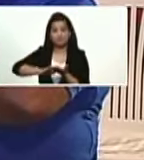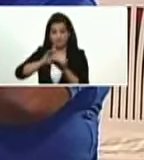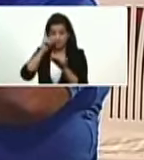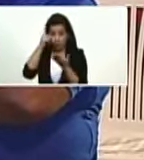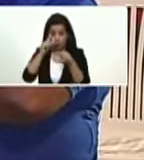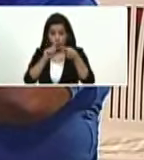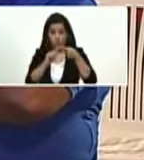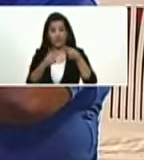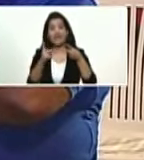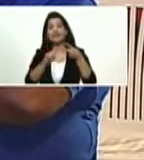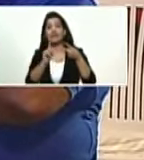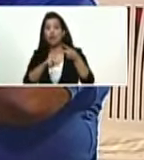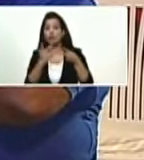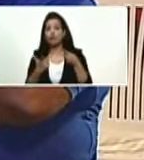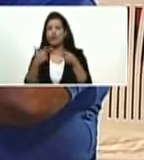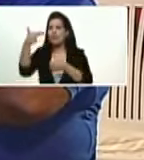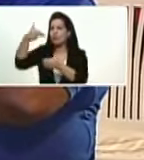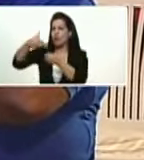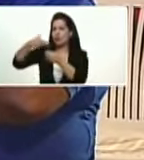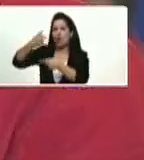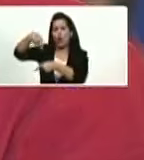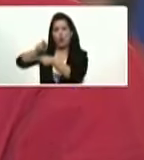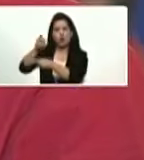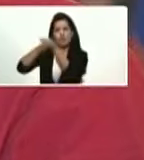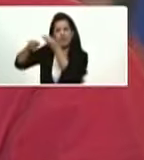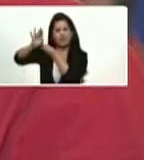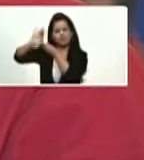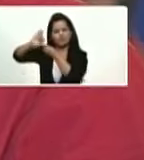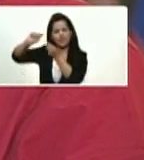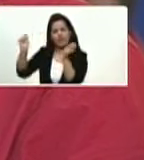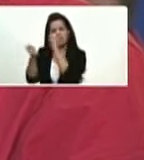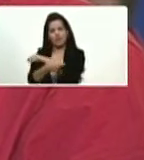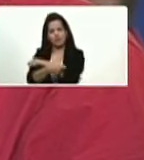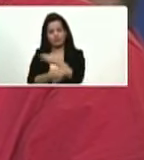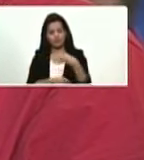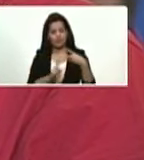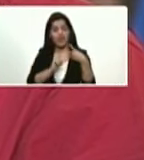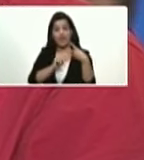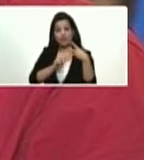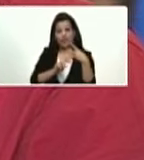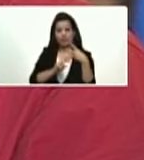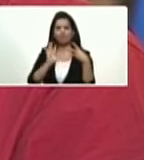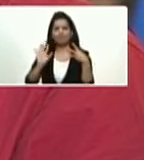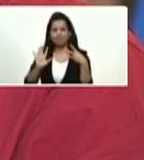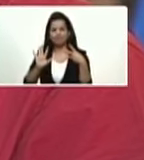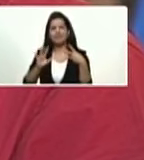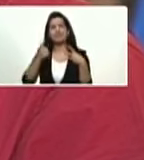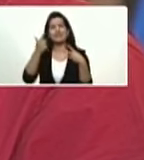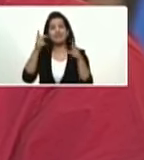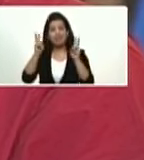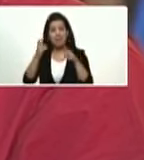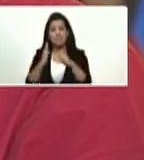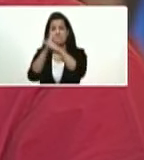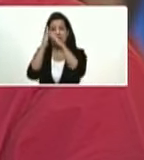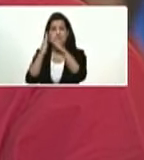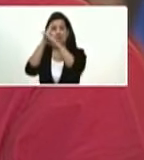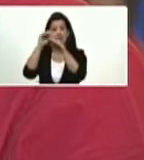petrolero y desmontar sistemas y subsistemas que obstruyen la construcción del socialismo